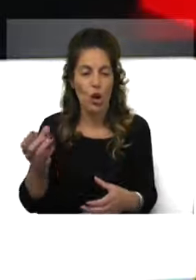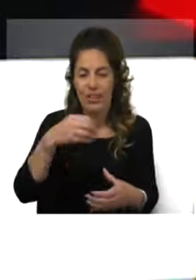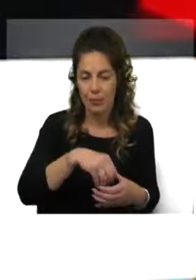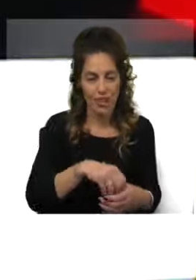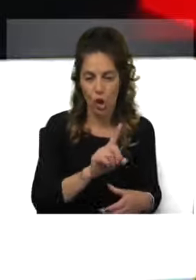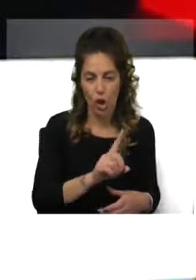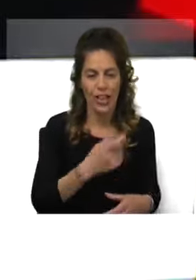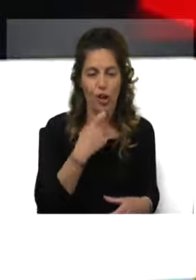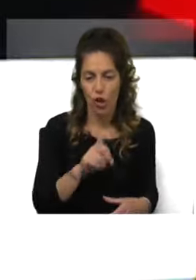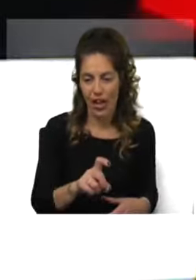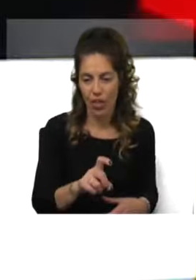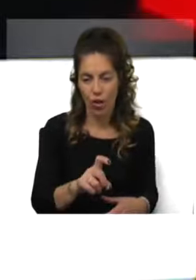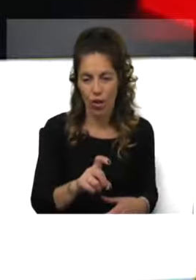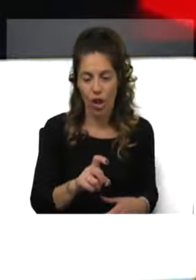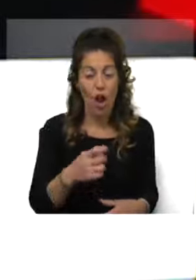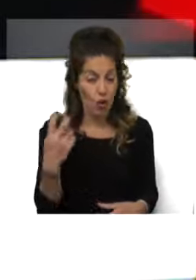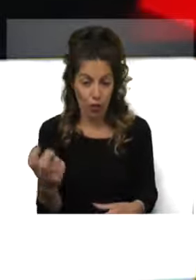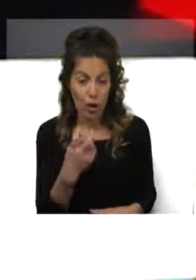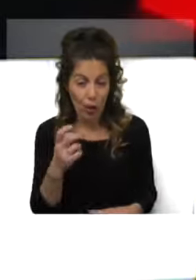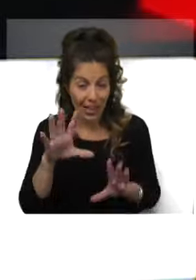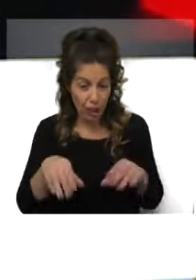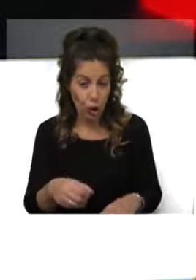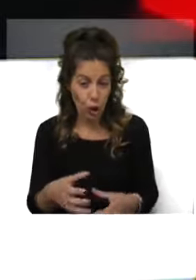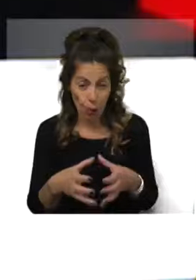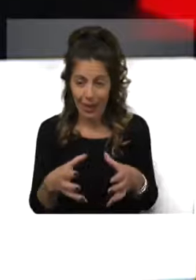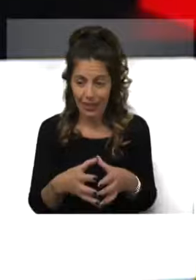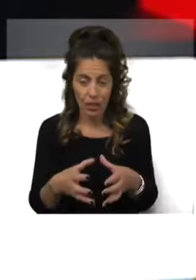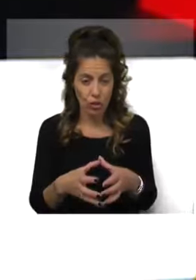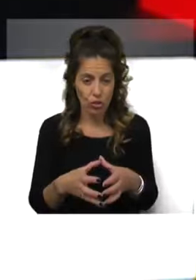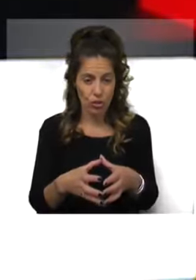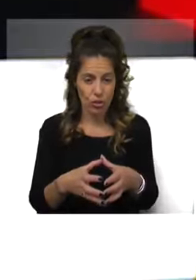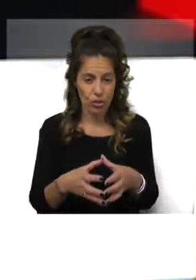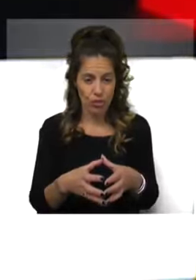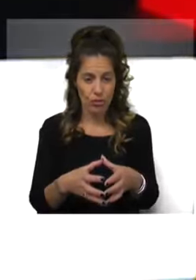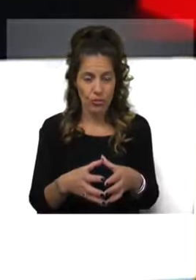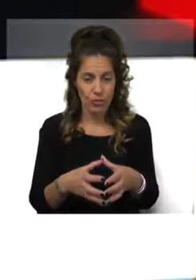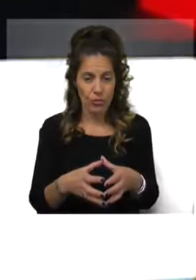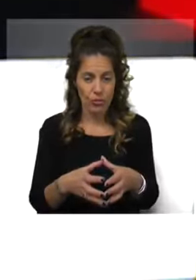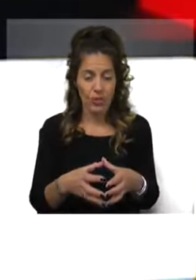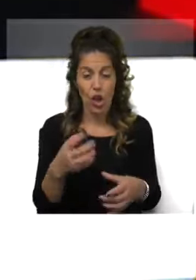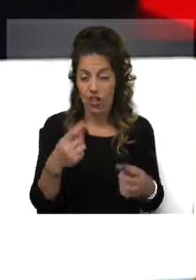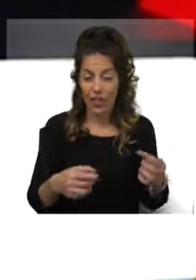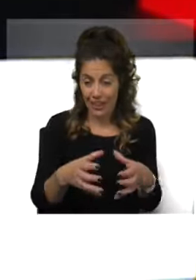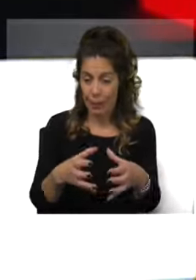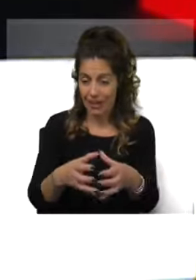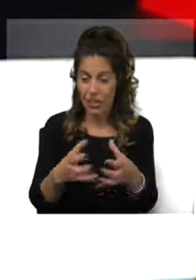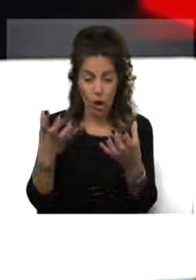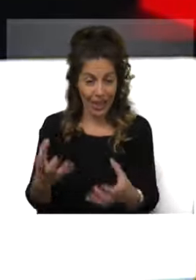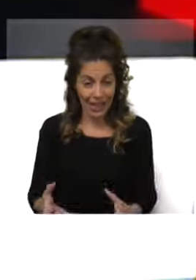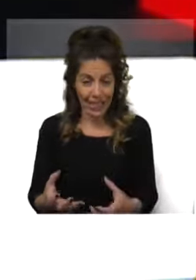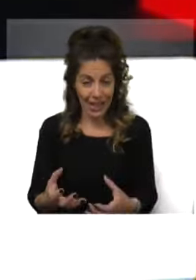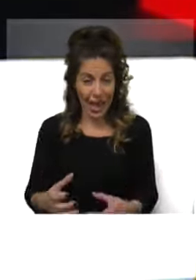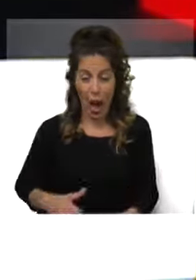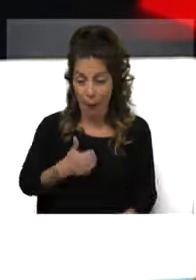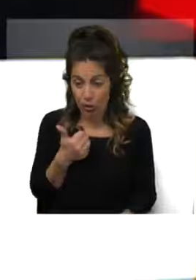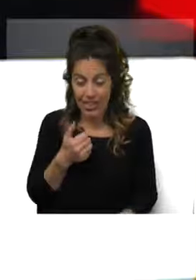Colorado Este lo fueron a buscar de todos los partidos eh Yo creo que con mucho atino de los partidos que querían justamente canalizar ese